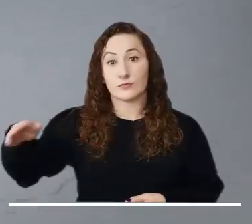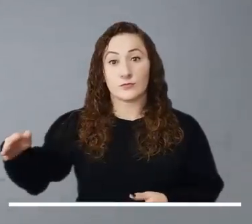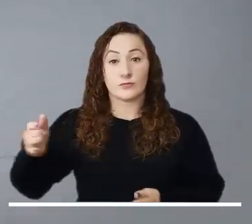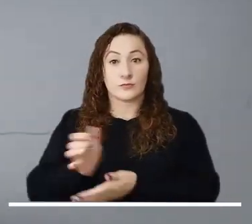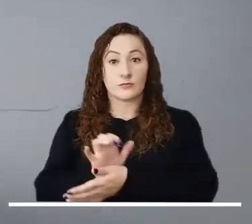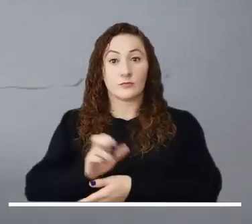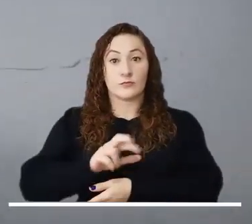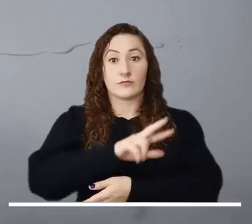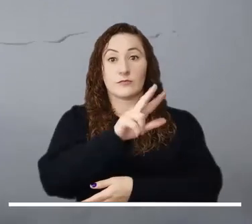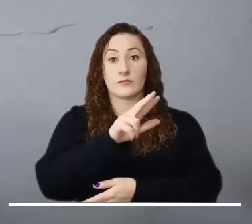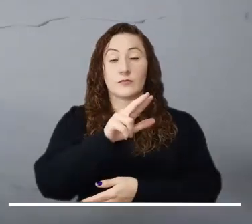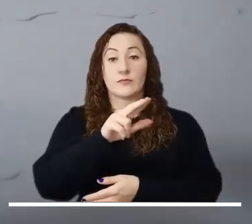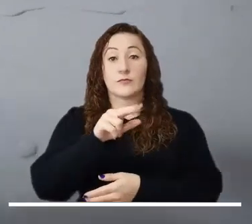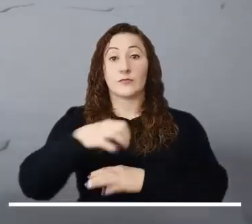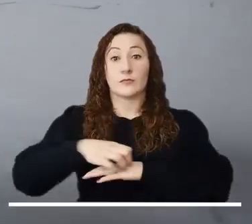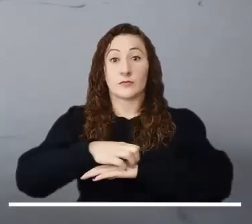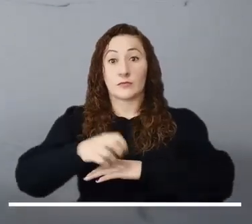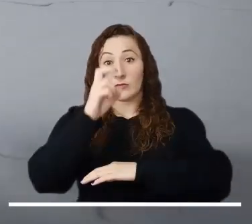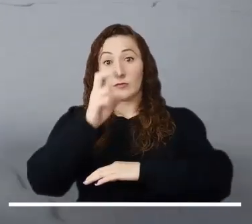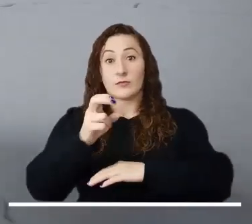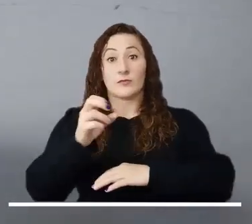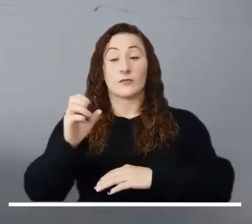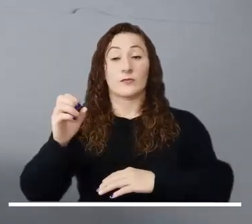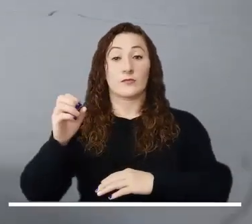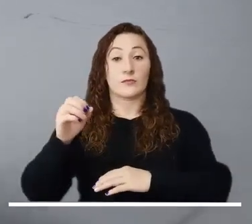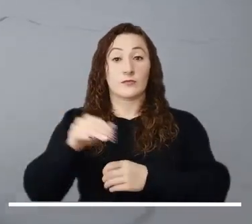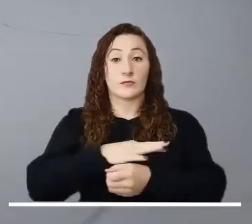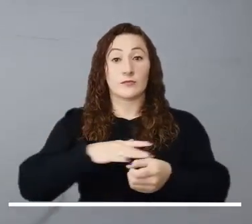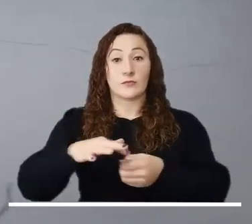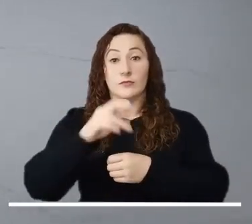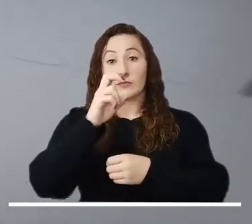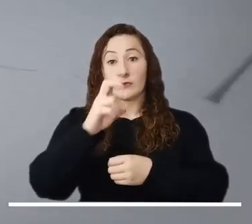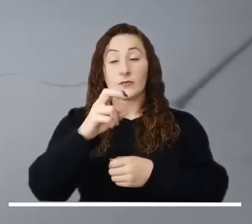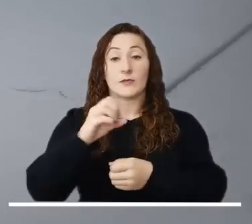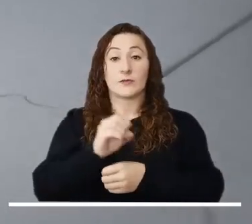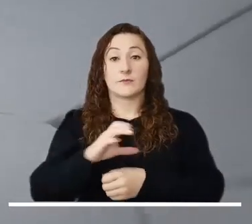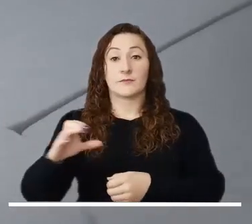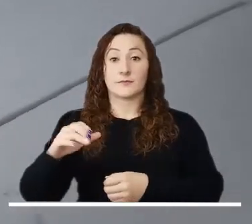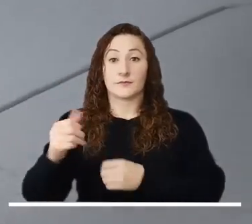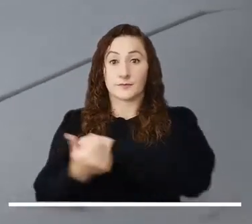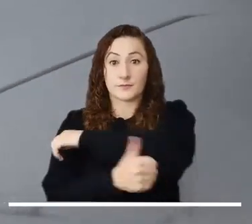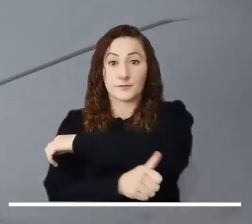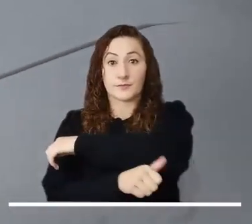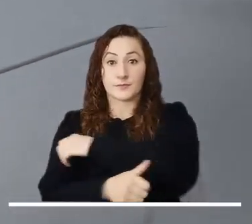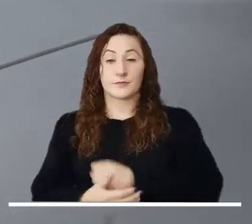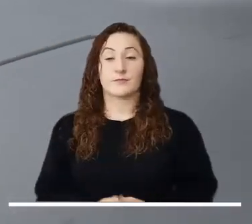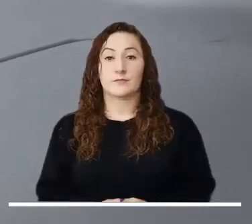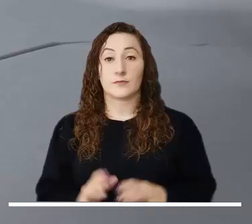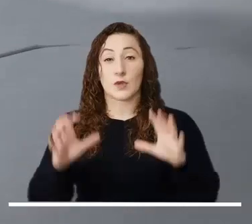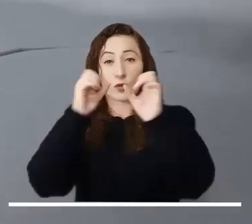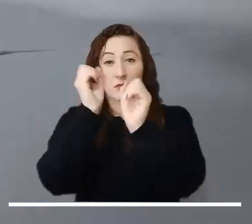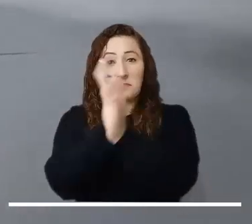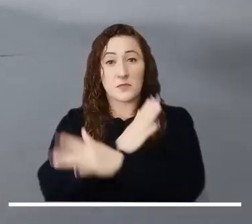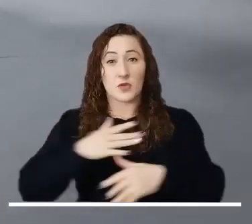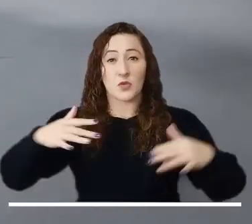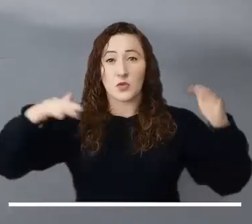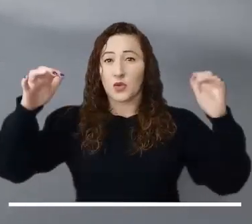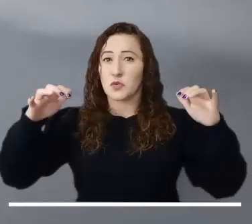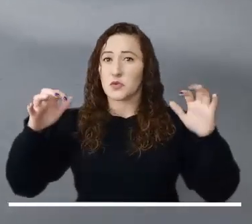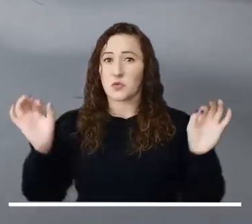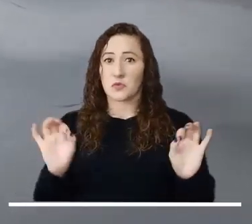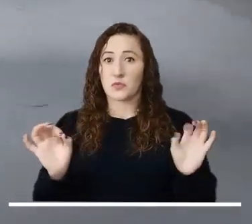Las lluvias de los Andes se esperan en los Santanderes, Antioquia, Eje Cafetero, norte de Tolima, norte de Cundinamarca y occidente de